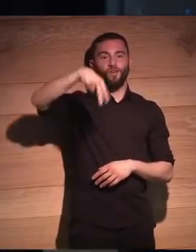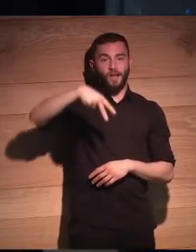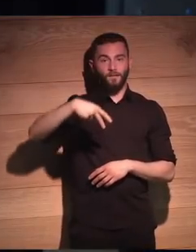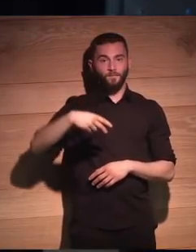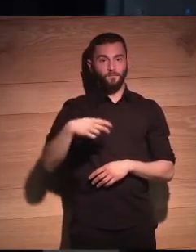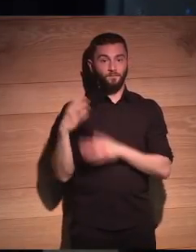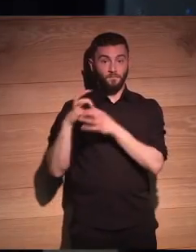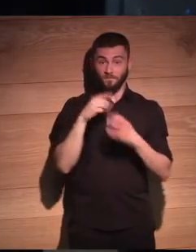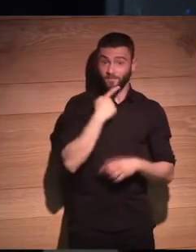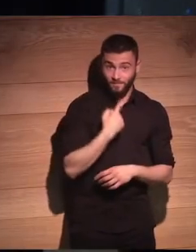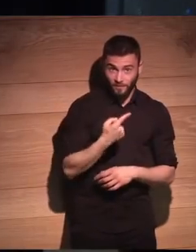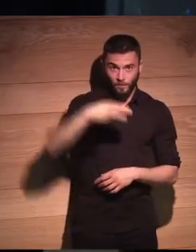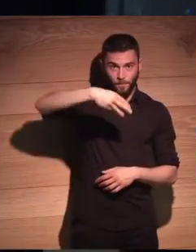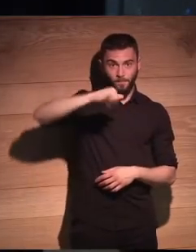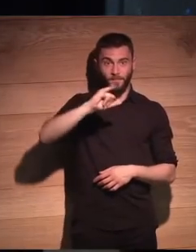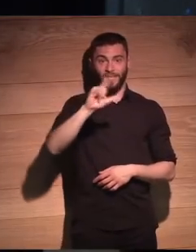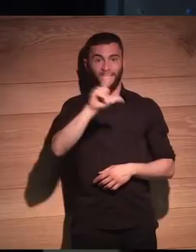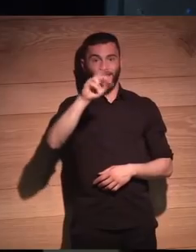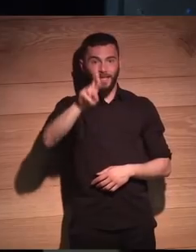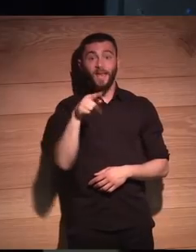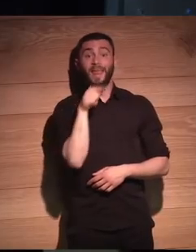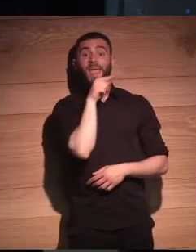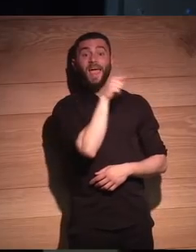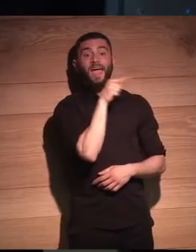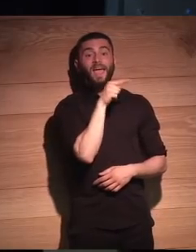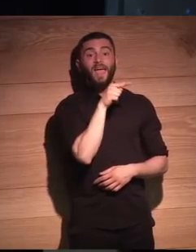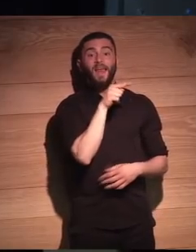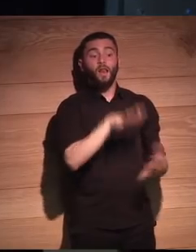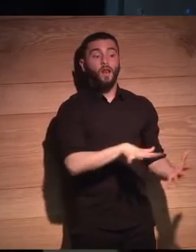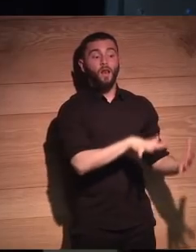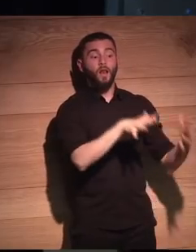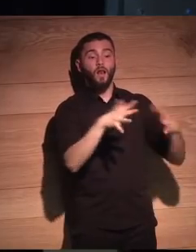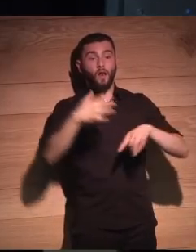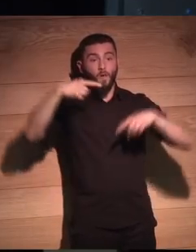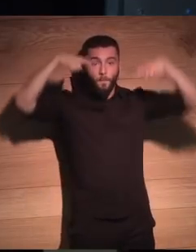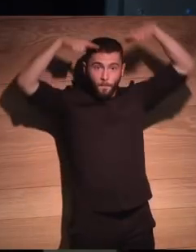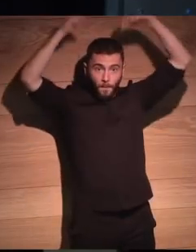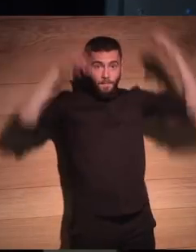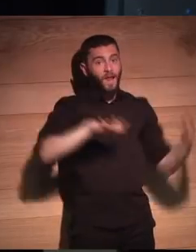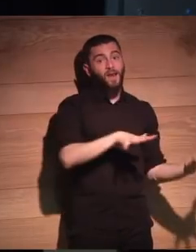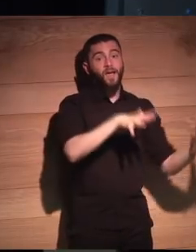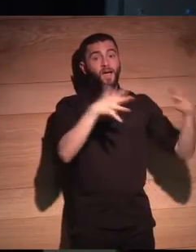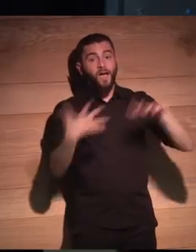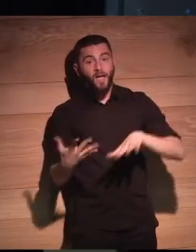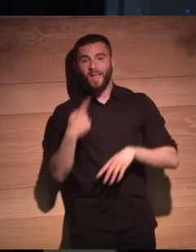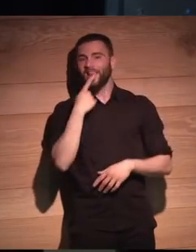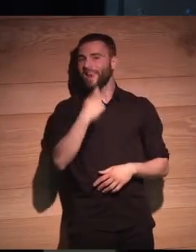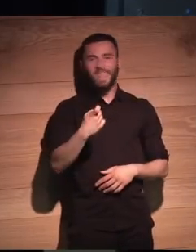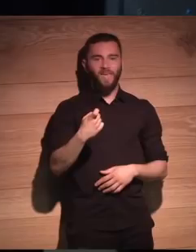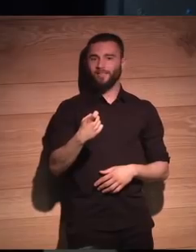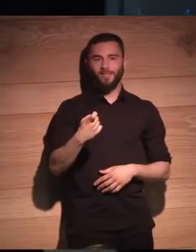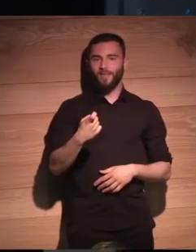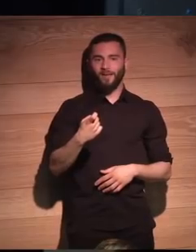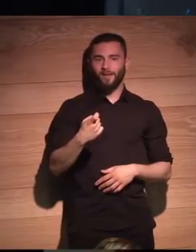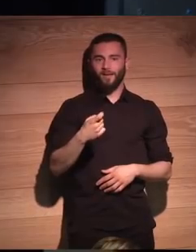fundamental en Miller, que es el que convierte de verdad a Batman en leyenda. Es decir, no es un Batman joven, no es un Batman inocente,